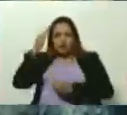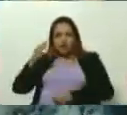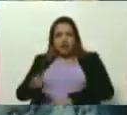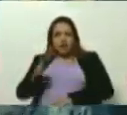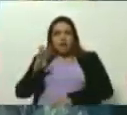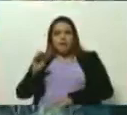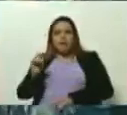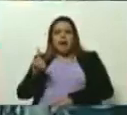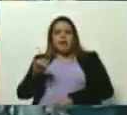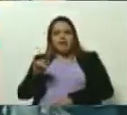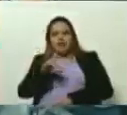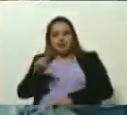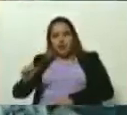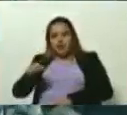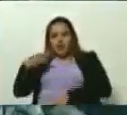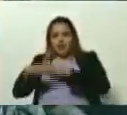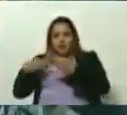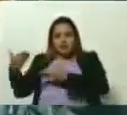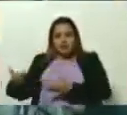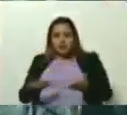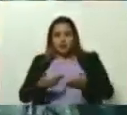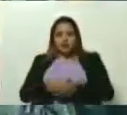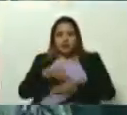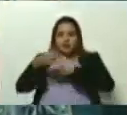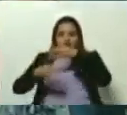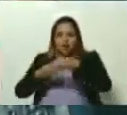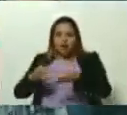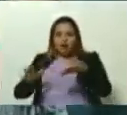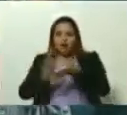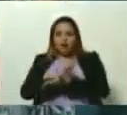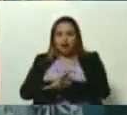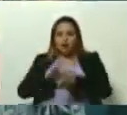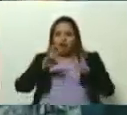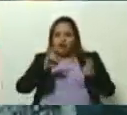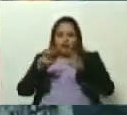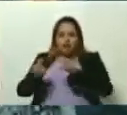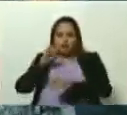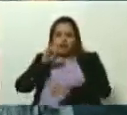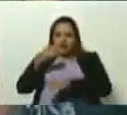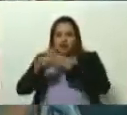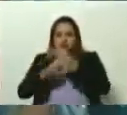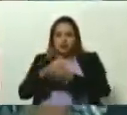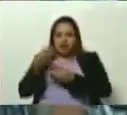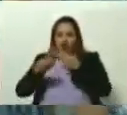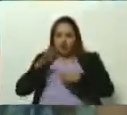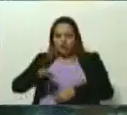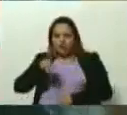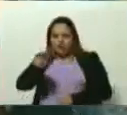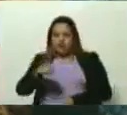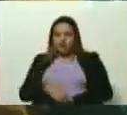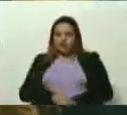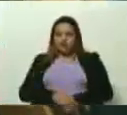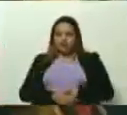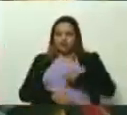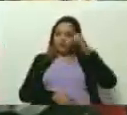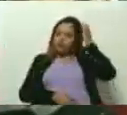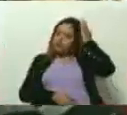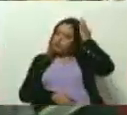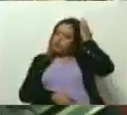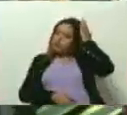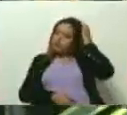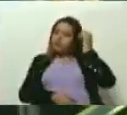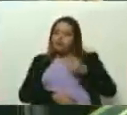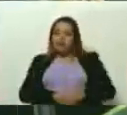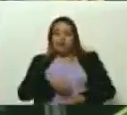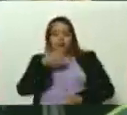muy amablemente nos va a recibir por acá para contarnos las novedades que nos trae. ¿Cómo está usted, Coronel? Estamos bien, gracias a Dios. Todo bien, todo